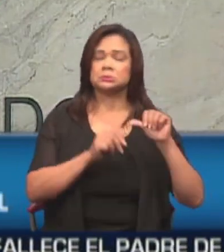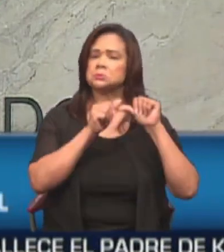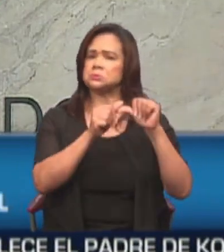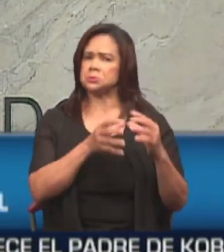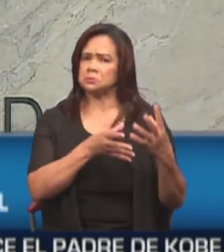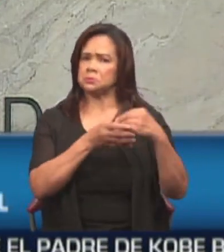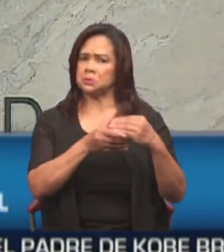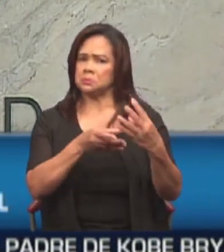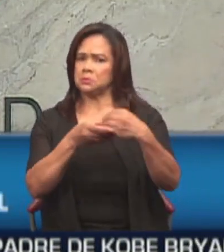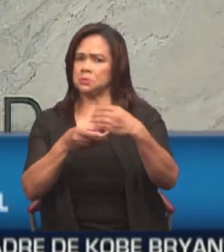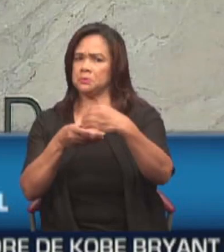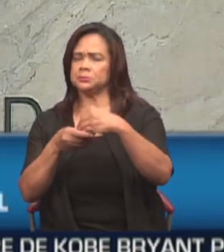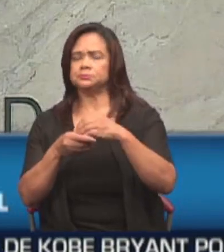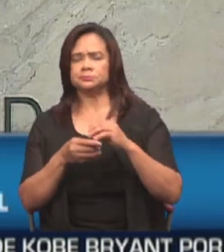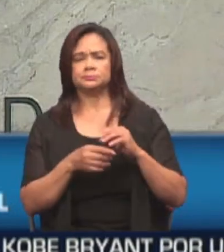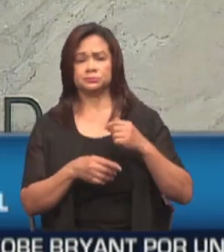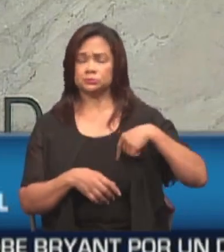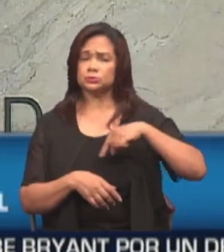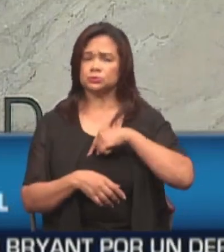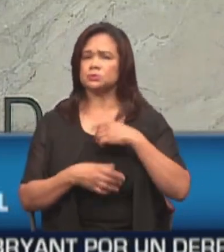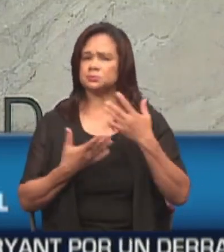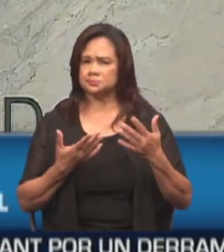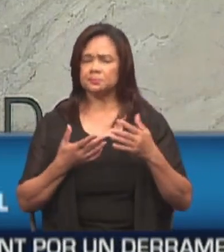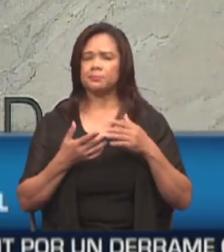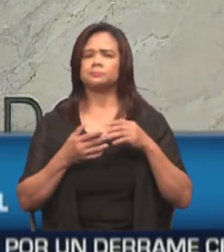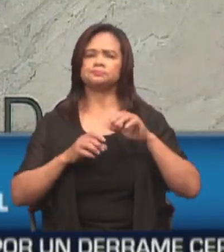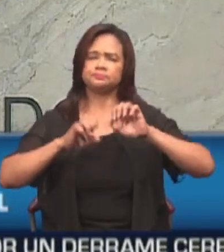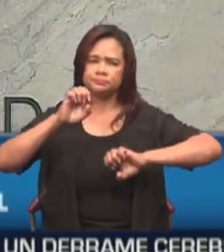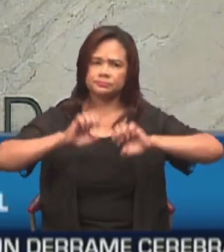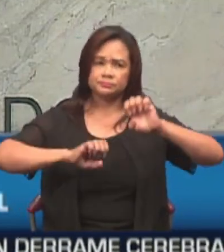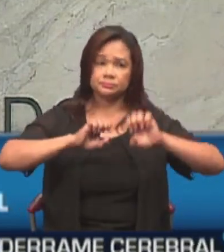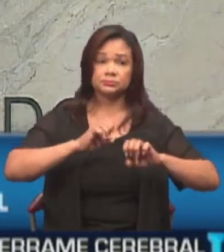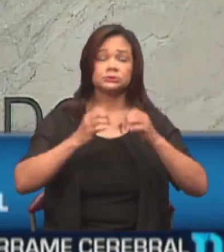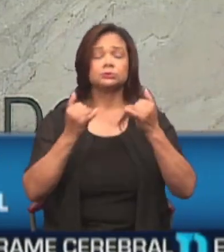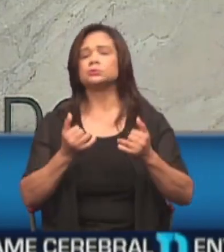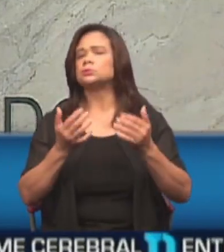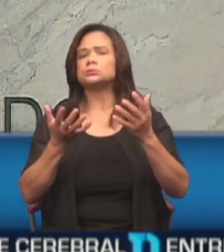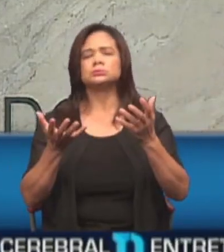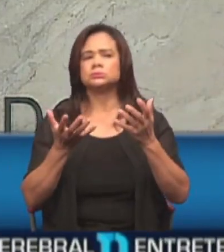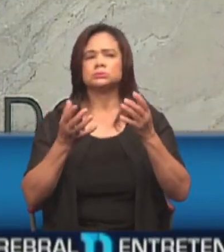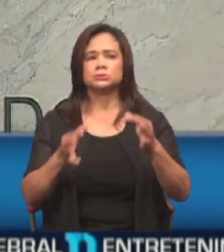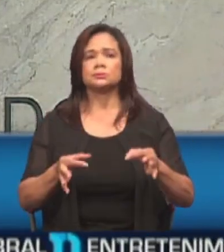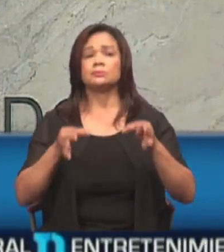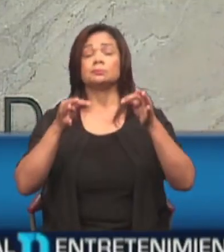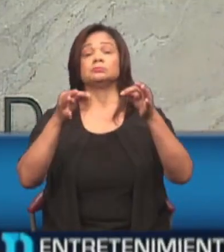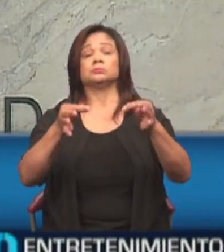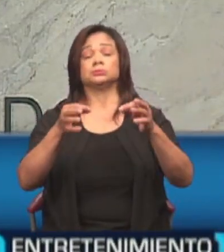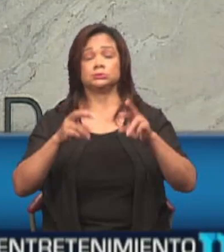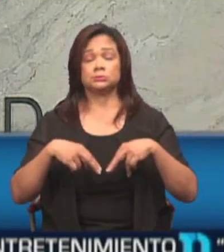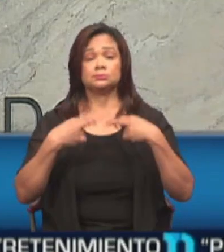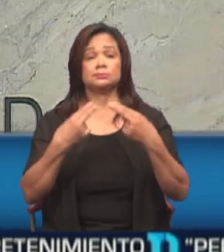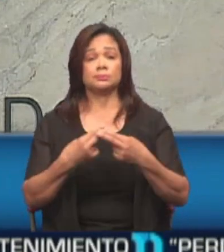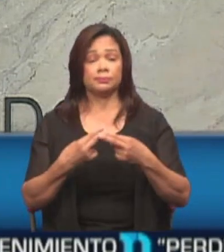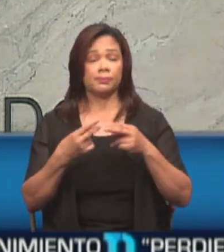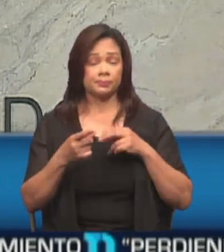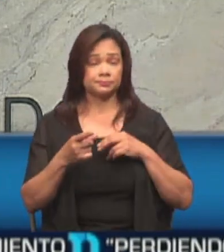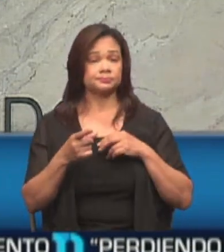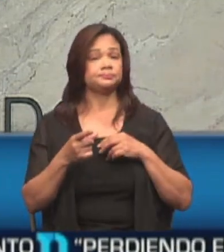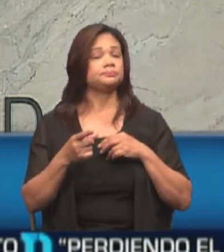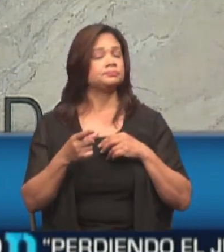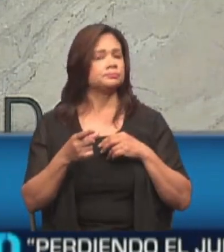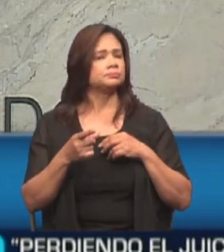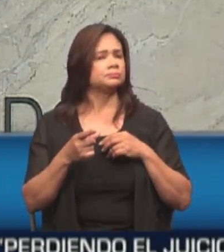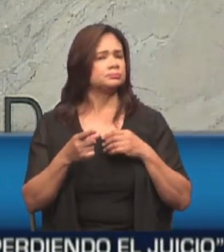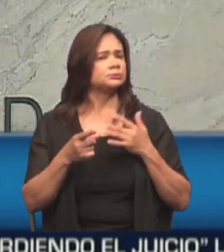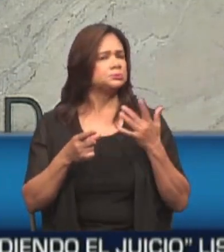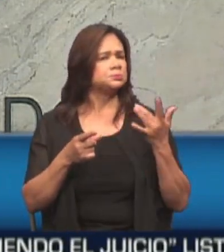integrándose y nosotros los que hemos estado en estudio hoy quisimos posponer la reunión como lo informó el presidente Alfredo